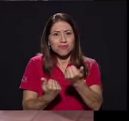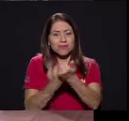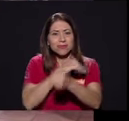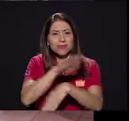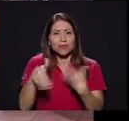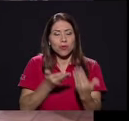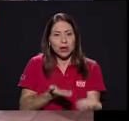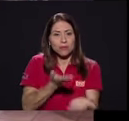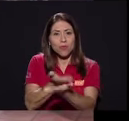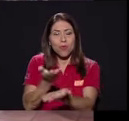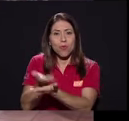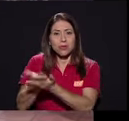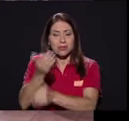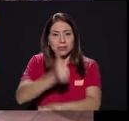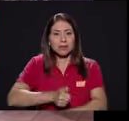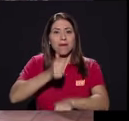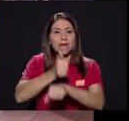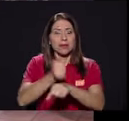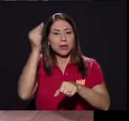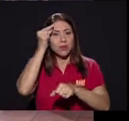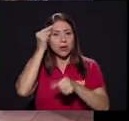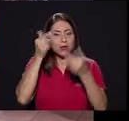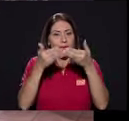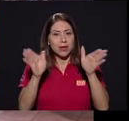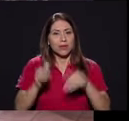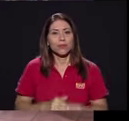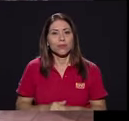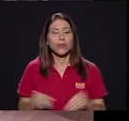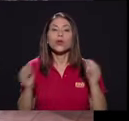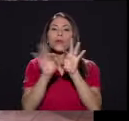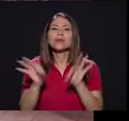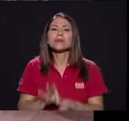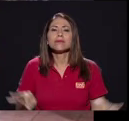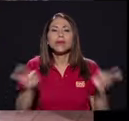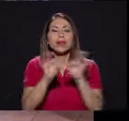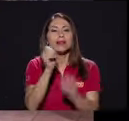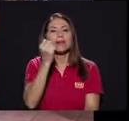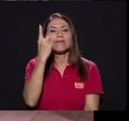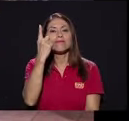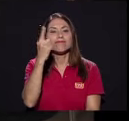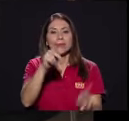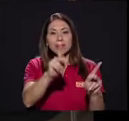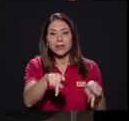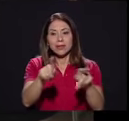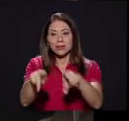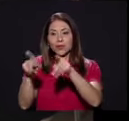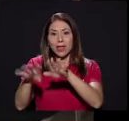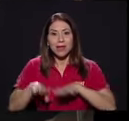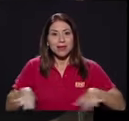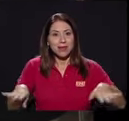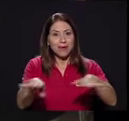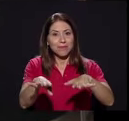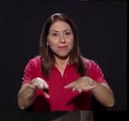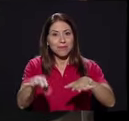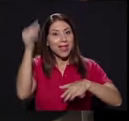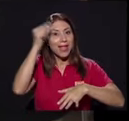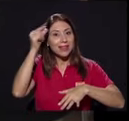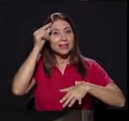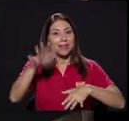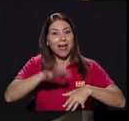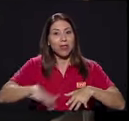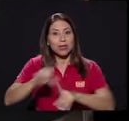propuestas que se establecen en el tema de gobierno abierto. Lo más importante acá es entender que la ciudadanía, el Estado y la